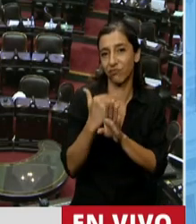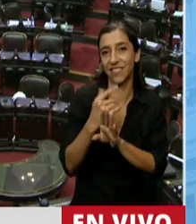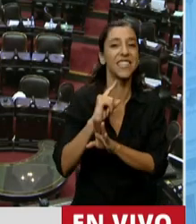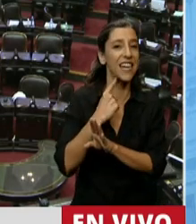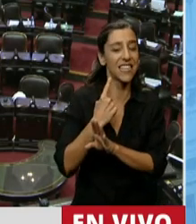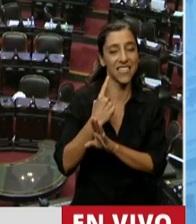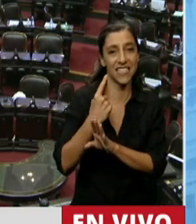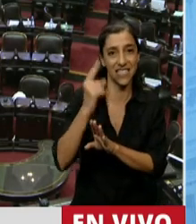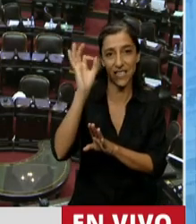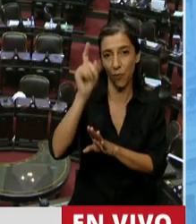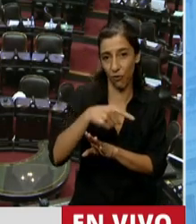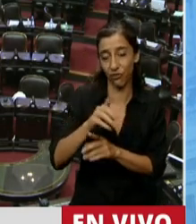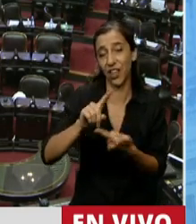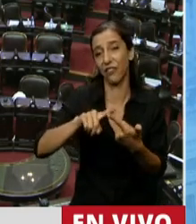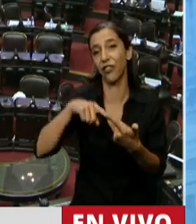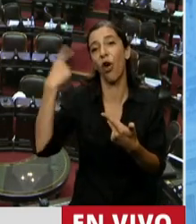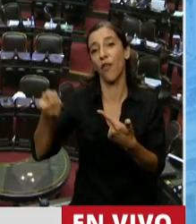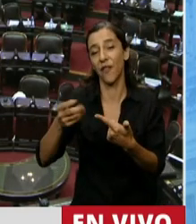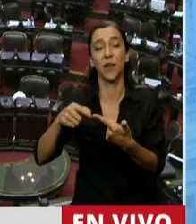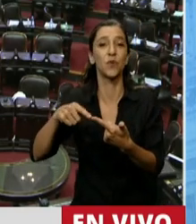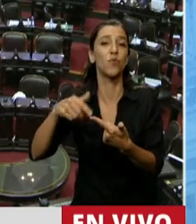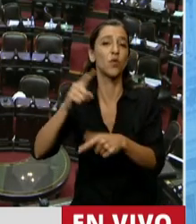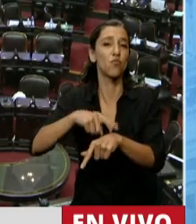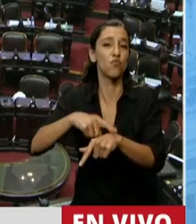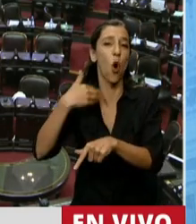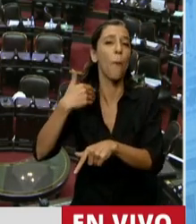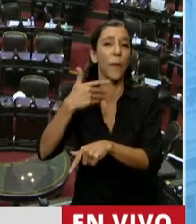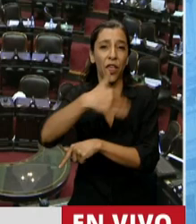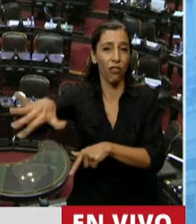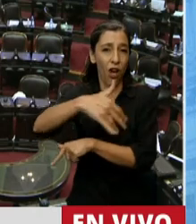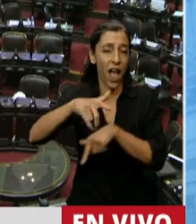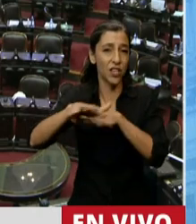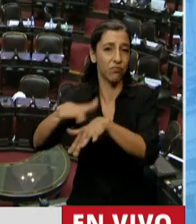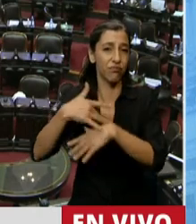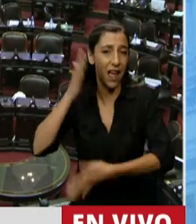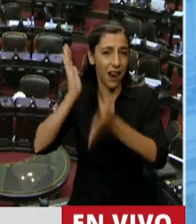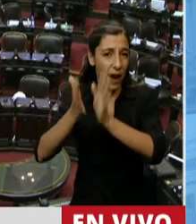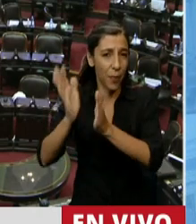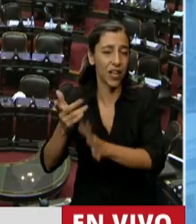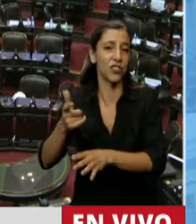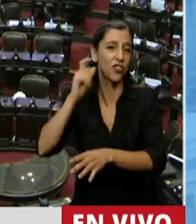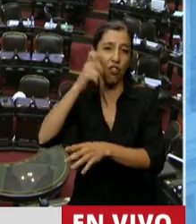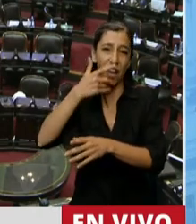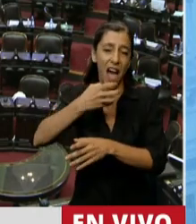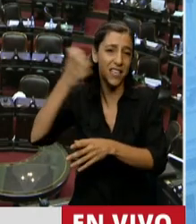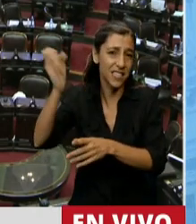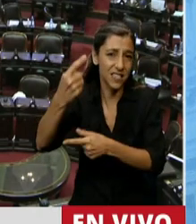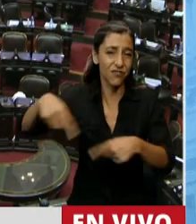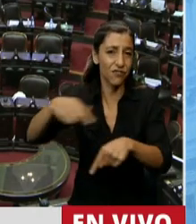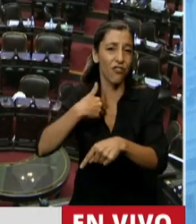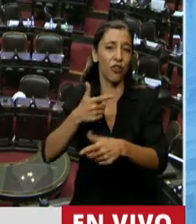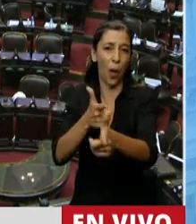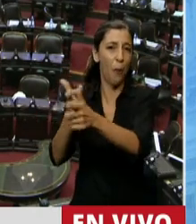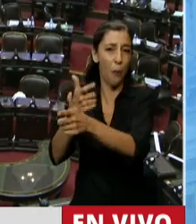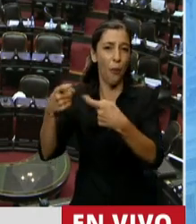memorable y brutal jornada de represión en la que entre gases y balas de goma y con un Congreso vallado aprobaron la fórmula con la que le